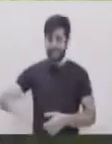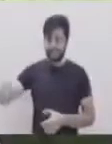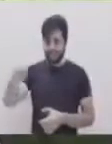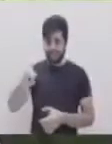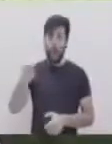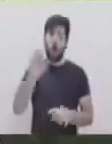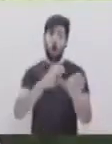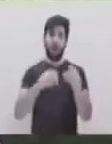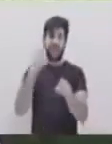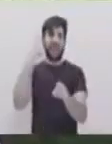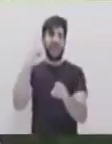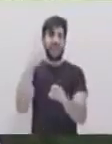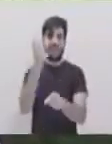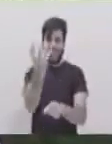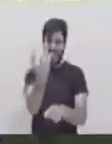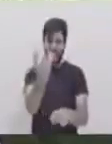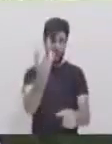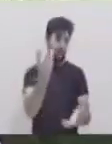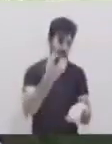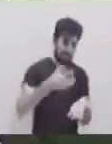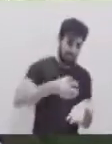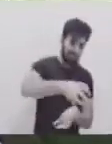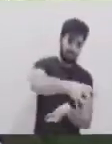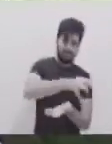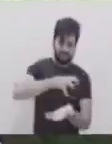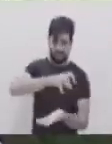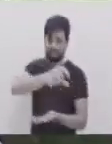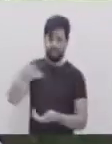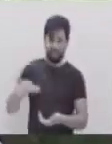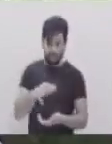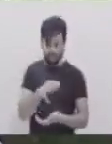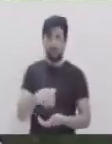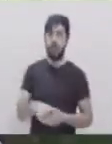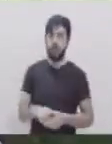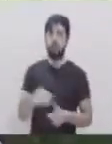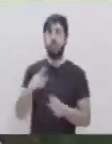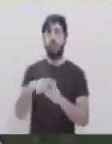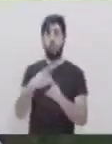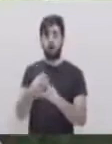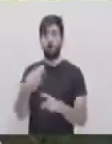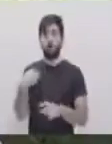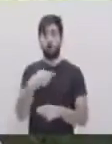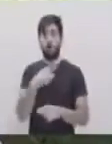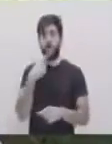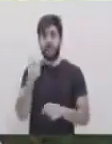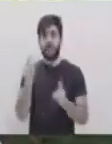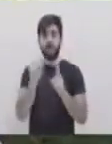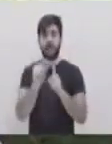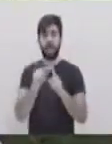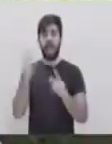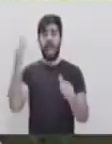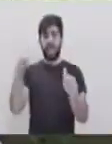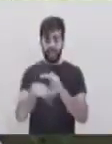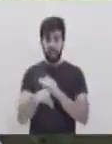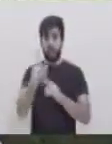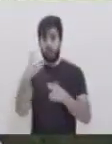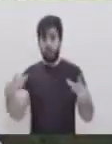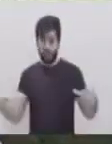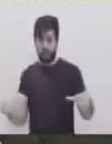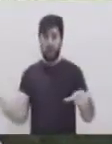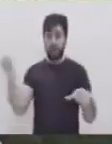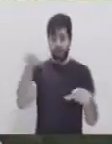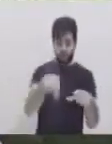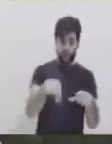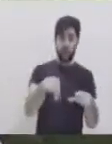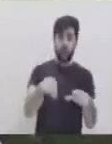para poder jugar adentro y afuera. Cuando estemos adentro, tenemos que decir la palabra adentro. ¿Sí? ¿Aquí